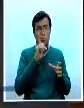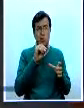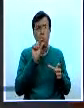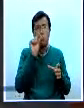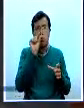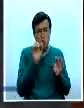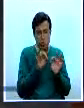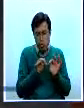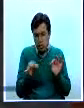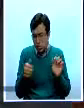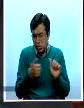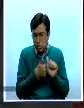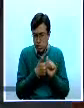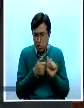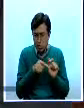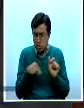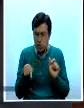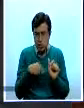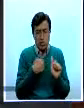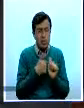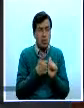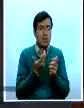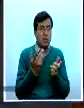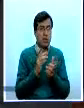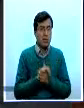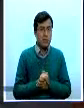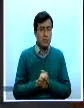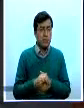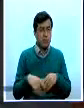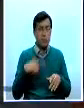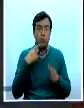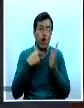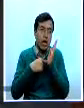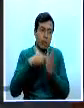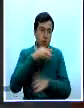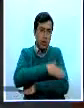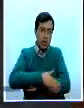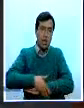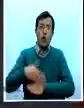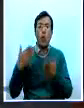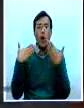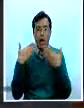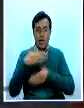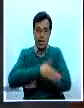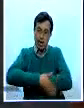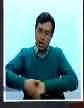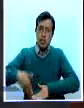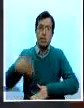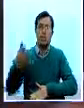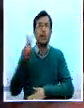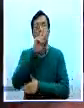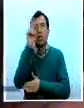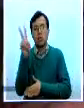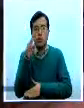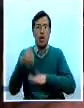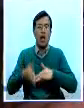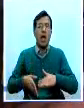unas pocas cuadras estamos hablando de la calle guayaquil la calle venezuela la calle garcía moreno